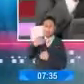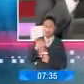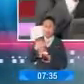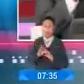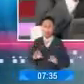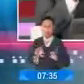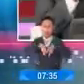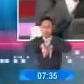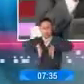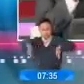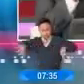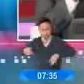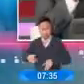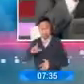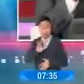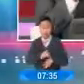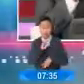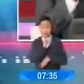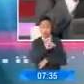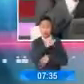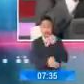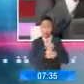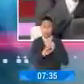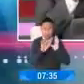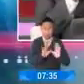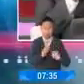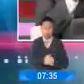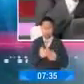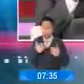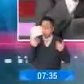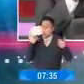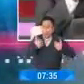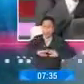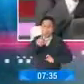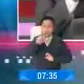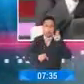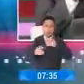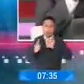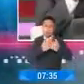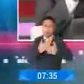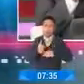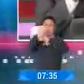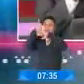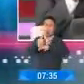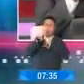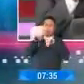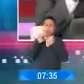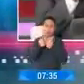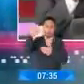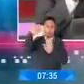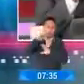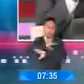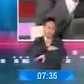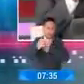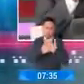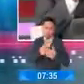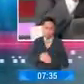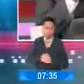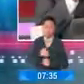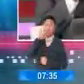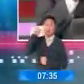que la justicia haga su trabajo y, por supuesto, cualquier involucrado del rango que sea, del partido que sea, del cargo que sea, si